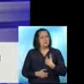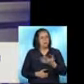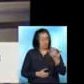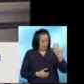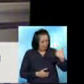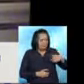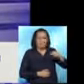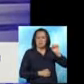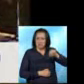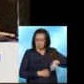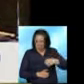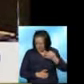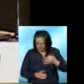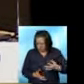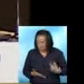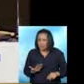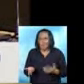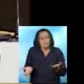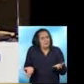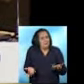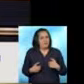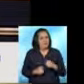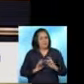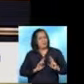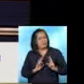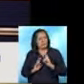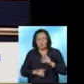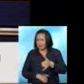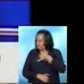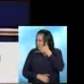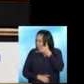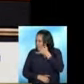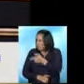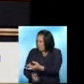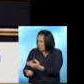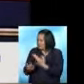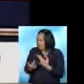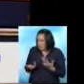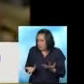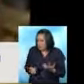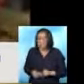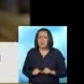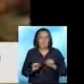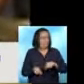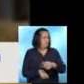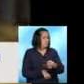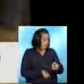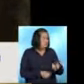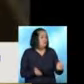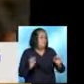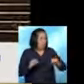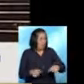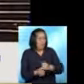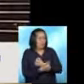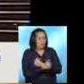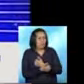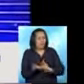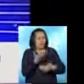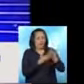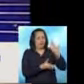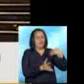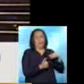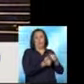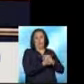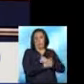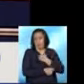la verdad, si hubieran escondido cuando te amé, si hubieras amado cuando te